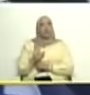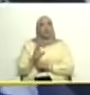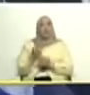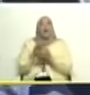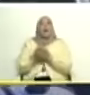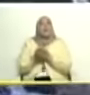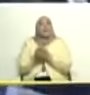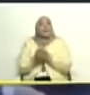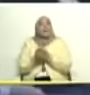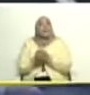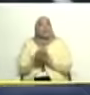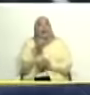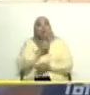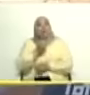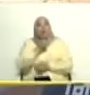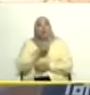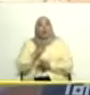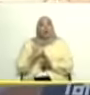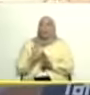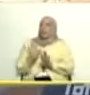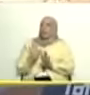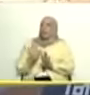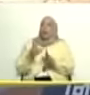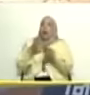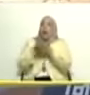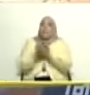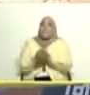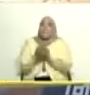Cero tolerancia a la intolerancia.